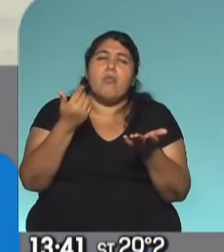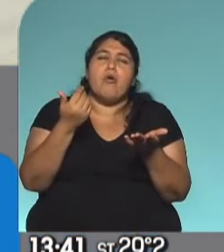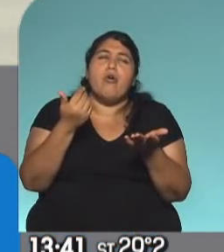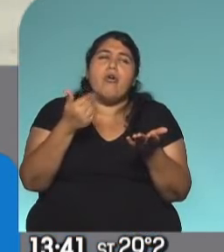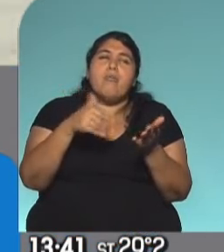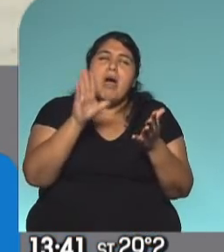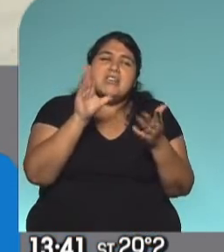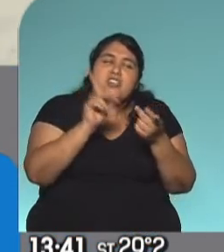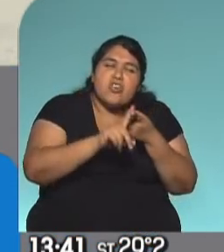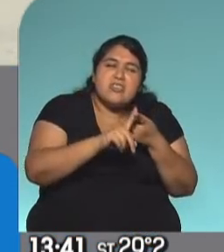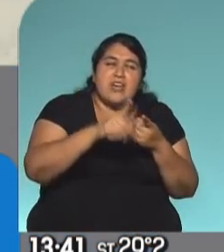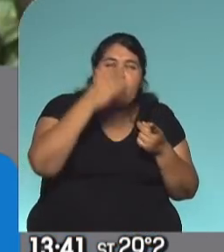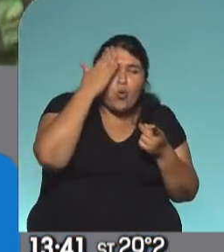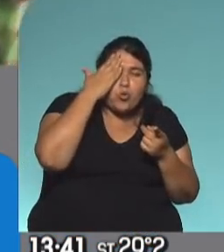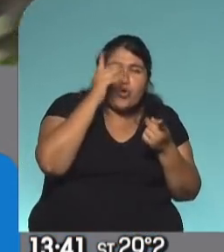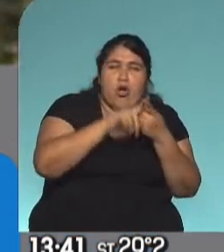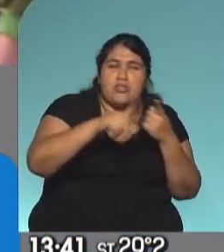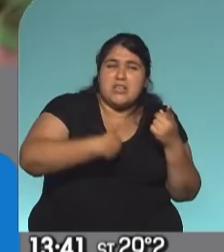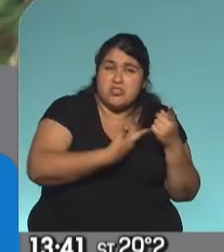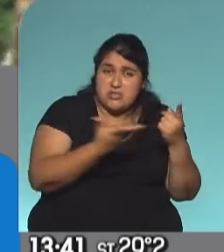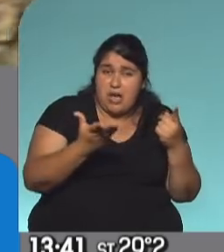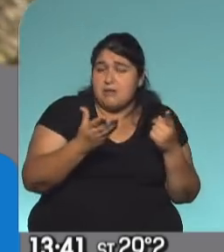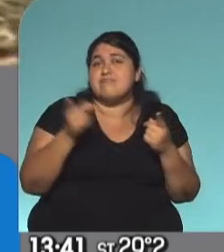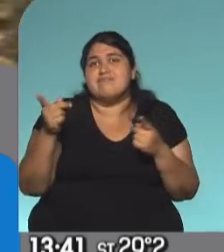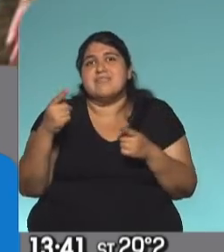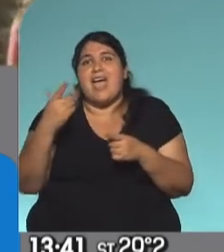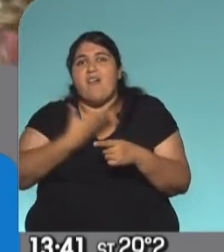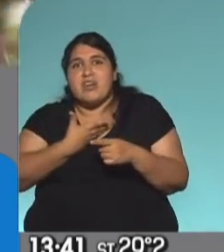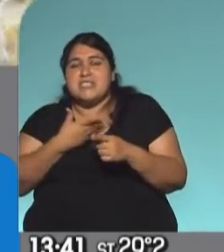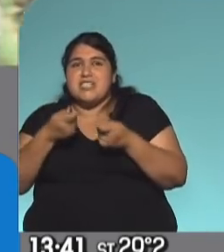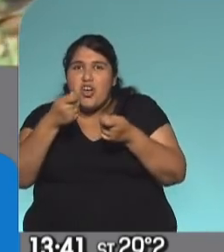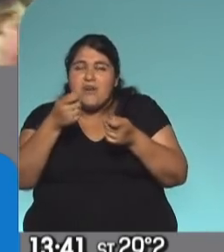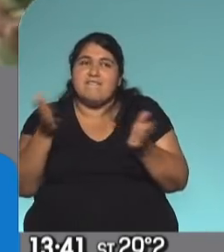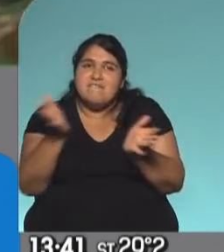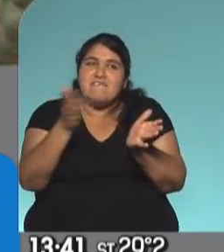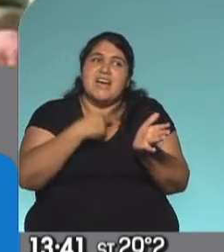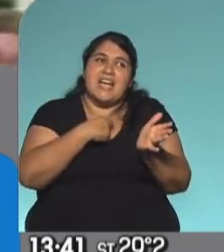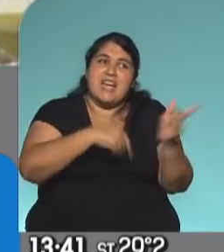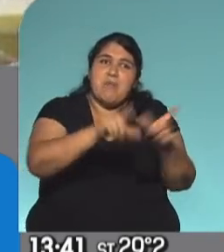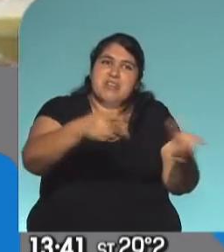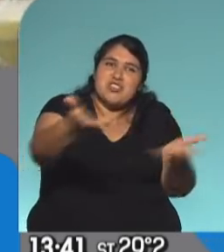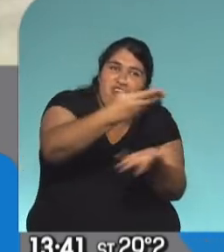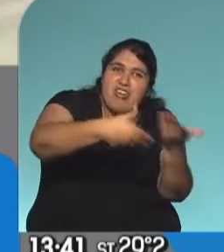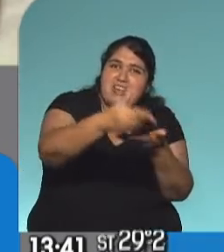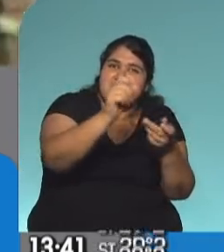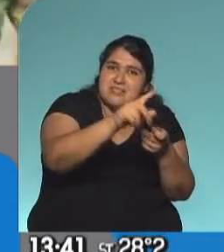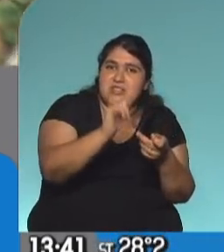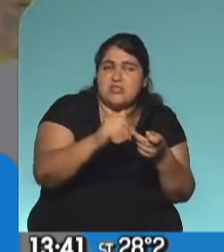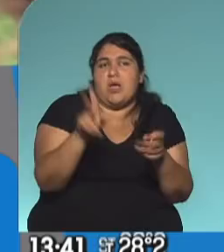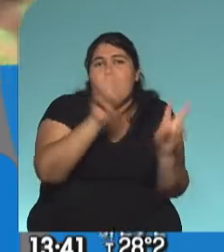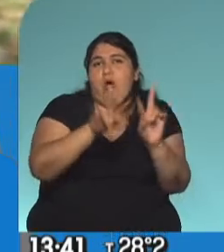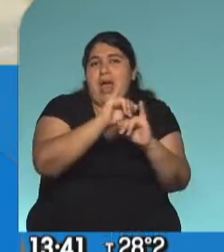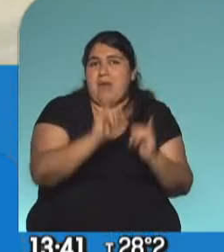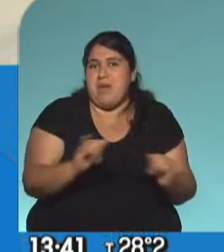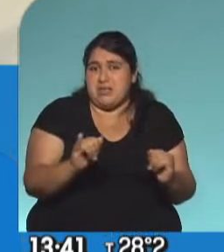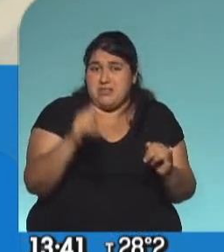y cultural, y la idea de Francisco es que se involucren y juntos tratar de buscar la paz, porque como ustedes dicen, la